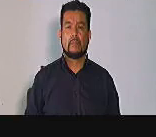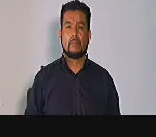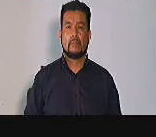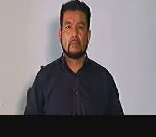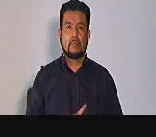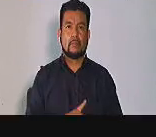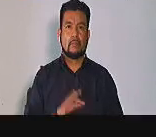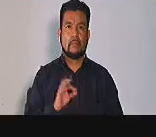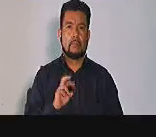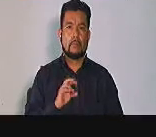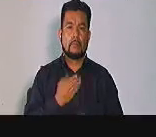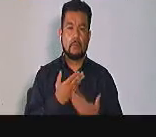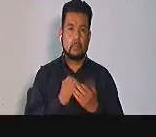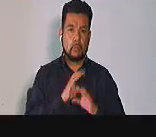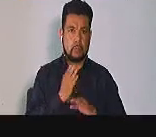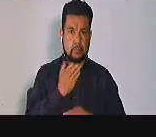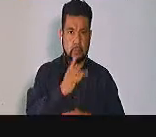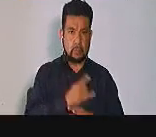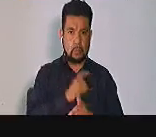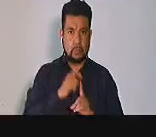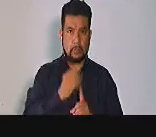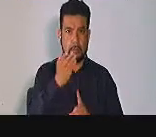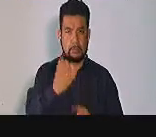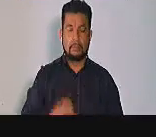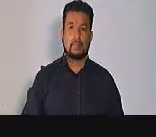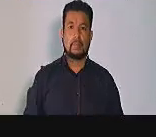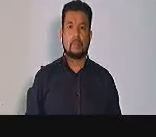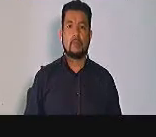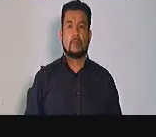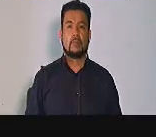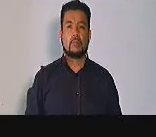Doctor Eduardo Toro, muy buenos días. Tiene el uso de la palabra.